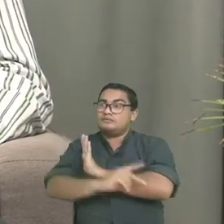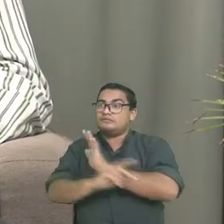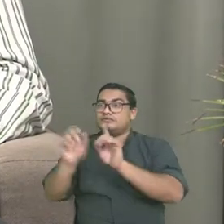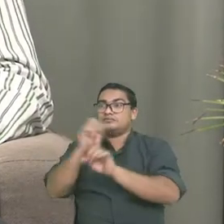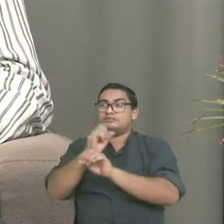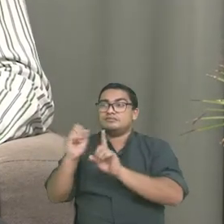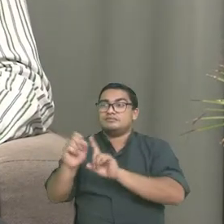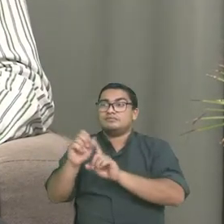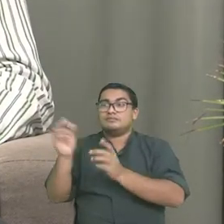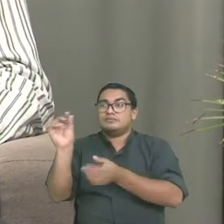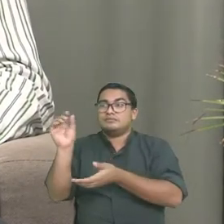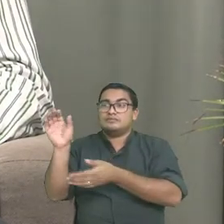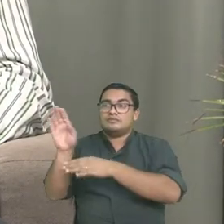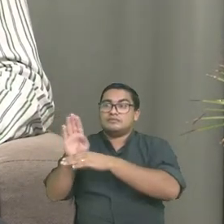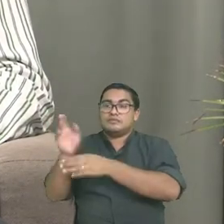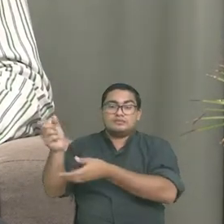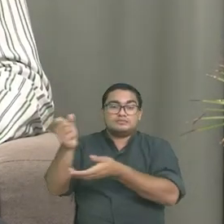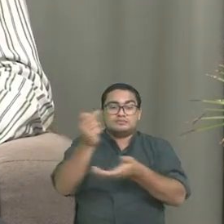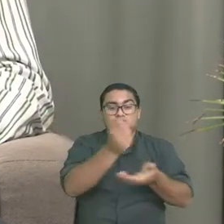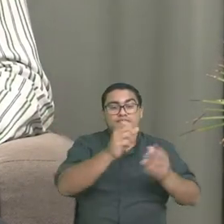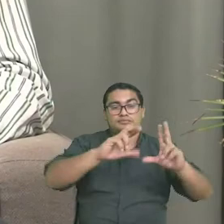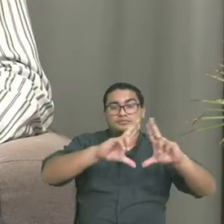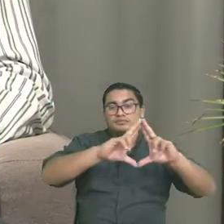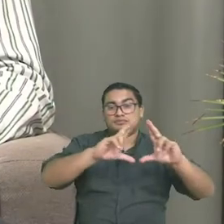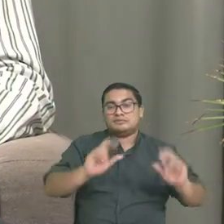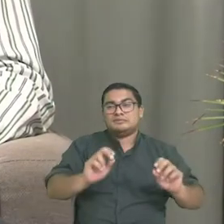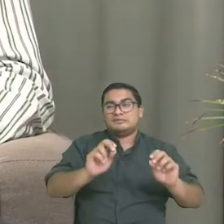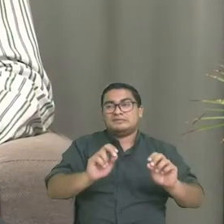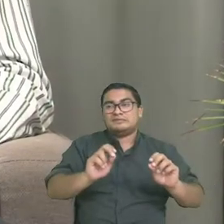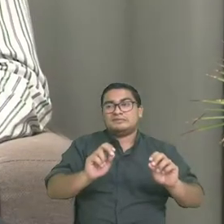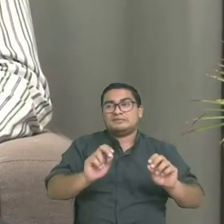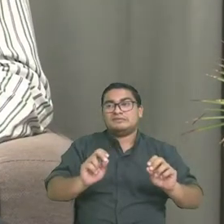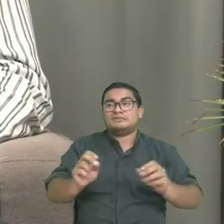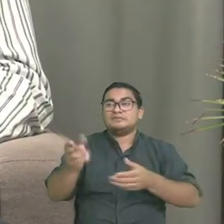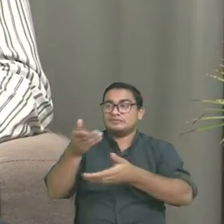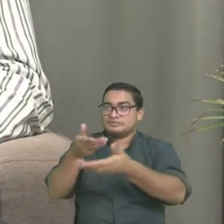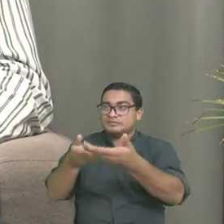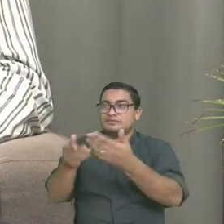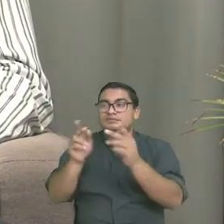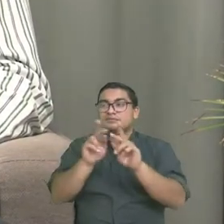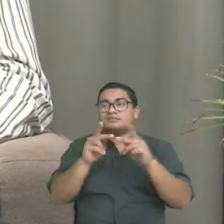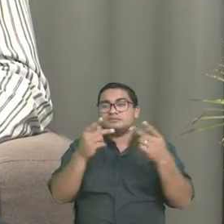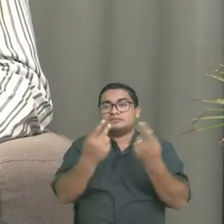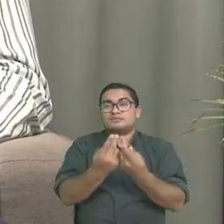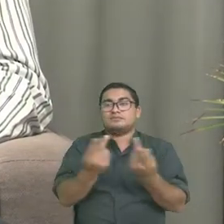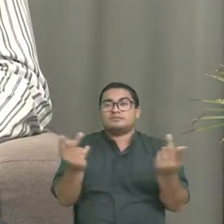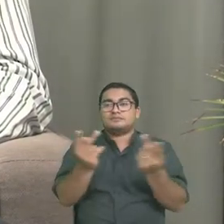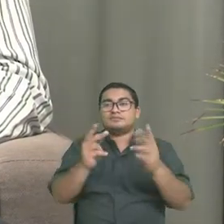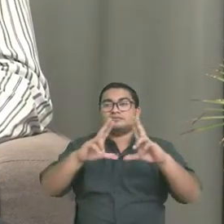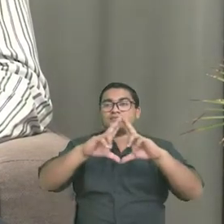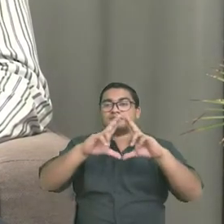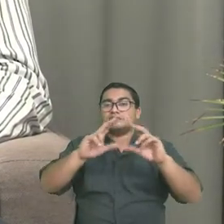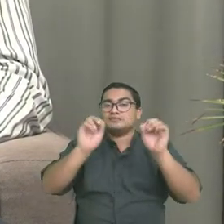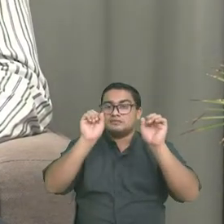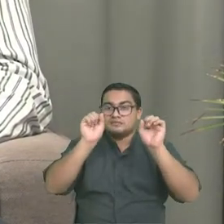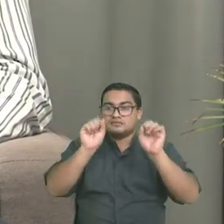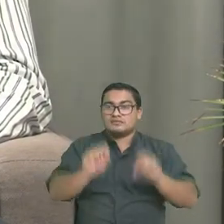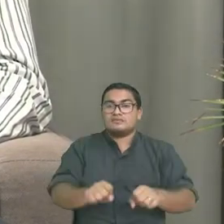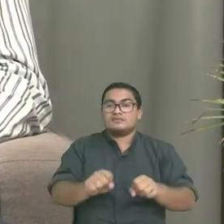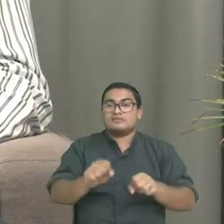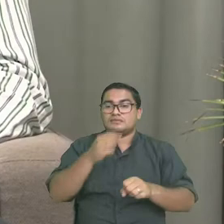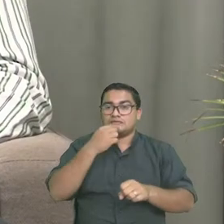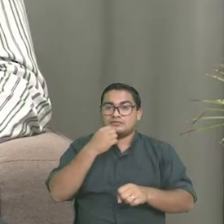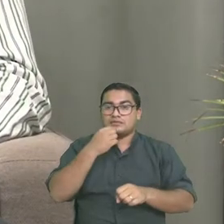están financiando estos hospitales y hay confianza en el pueblo de Nicaragua, en la capacidad,